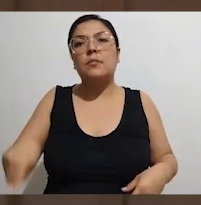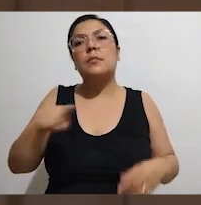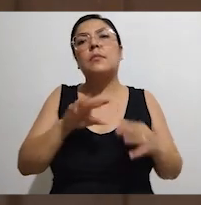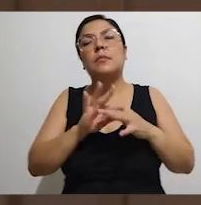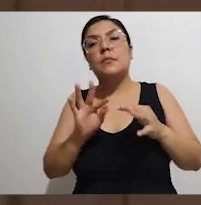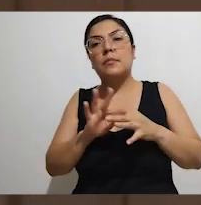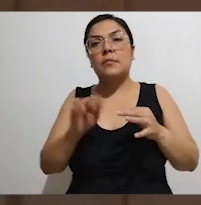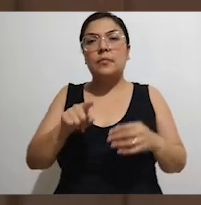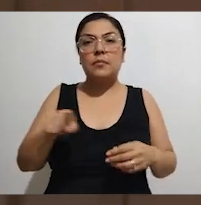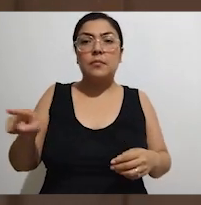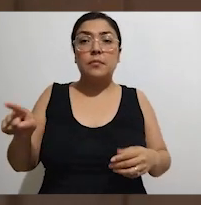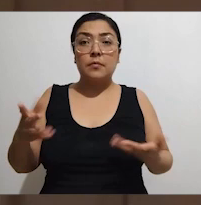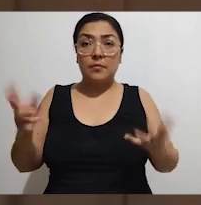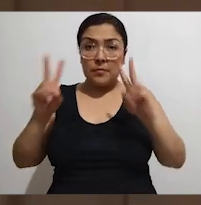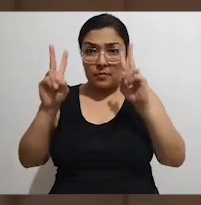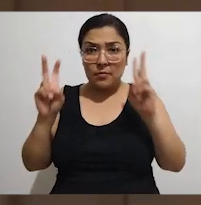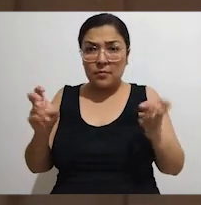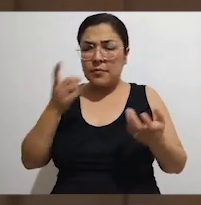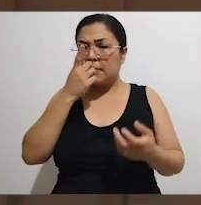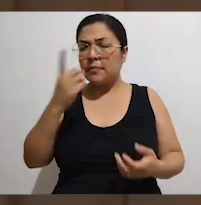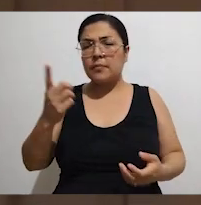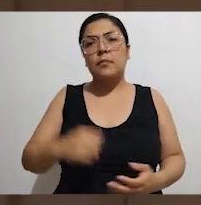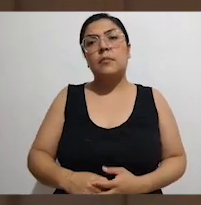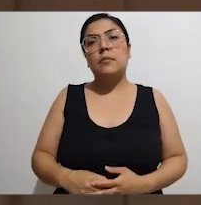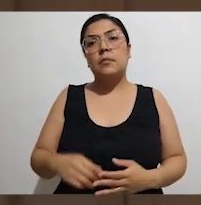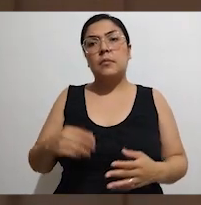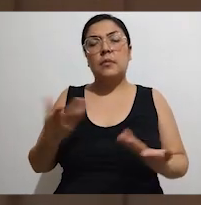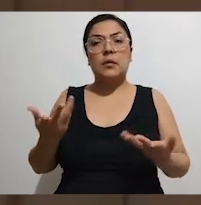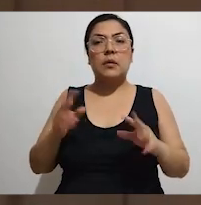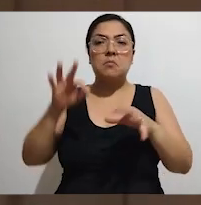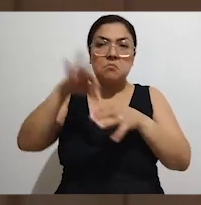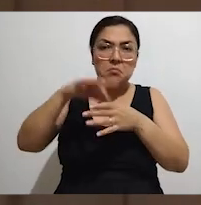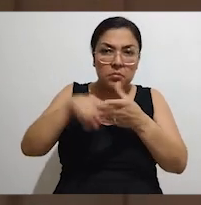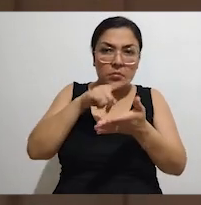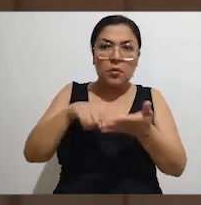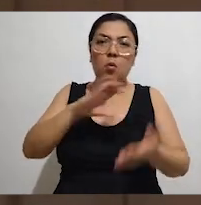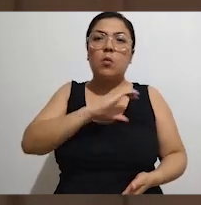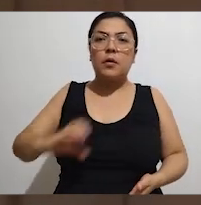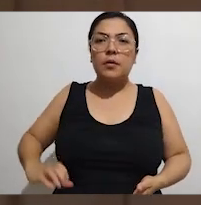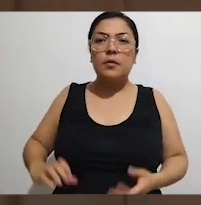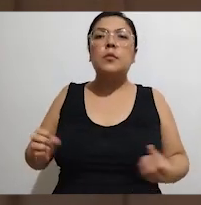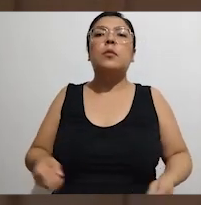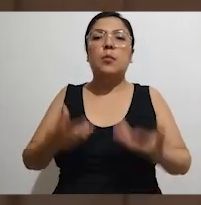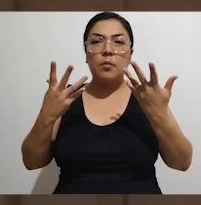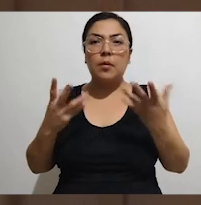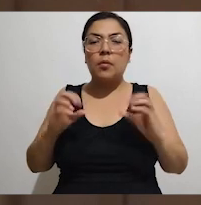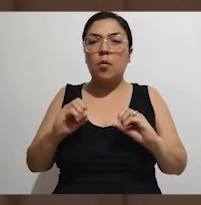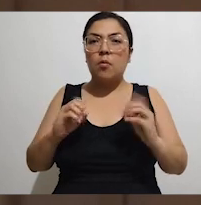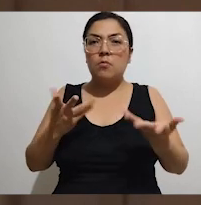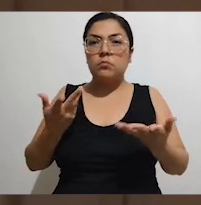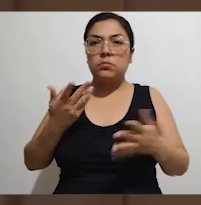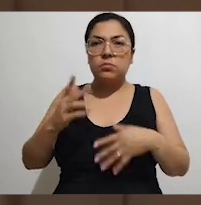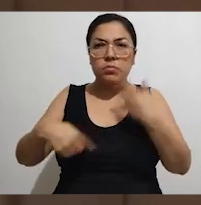prácticas que nos habían pasado, temas que tienen que ver, por ejemplo, con el proceso, número de candidaturas, los procesos de impugnación que